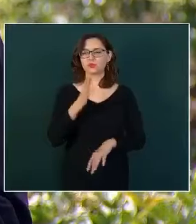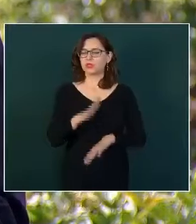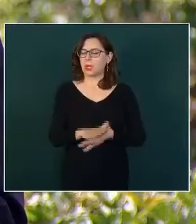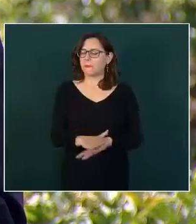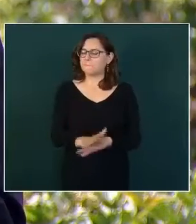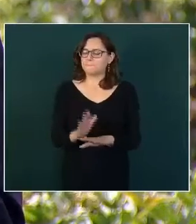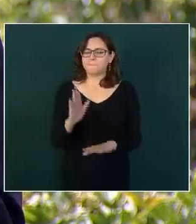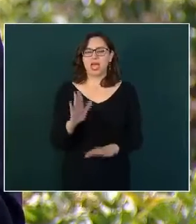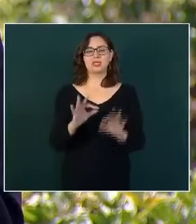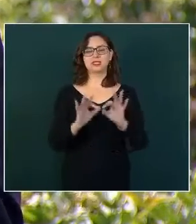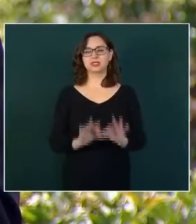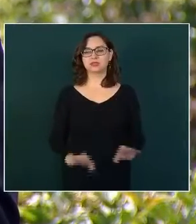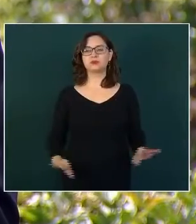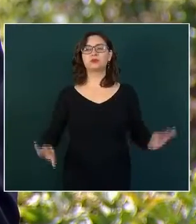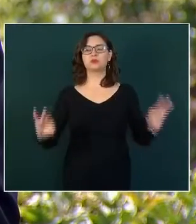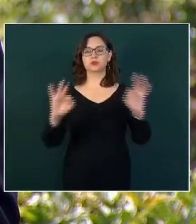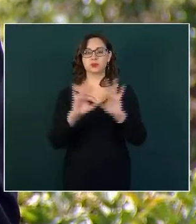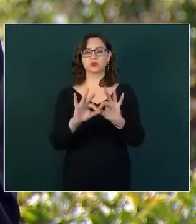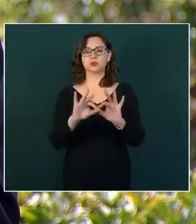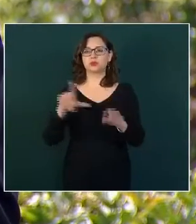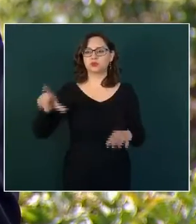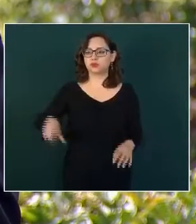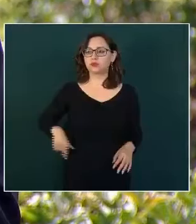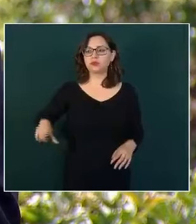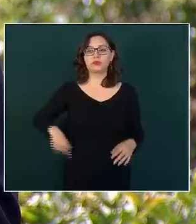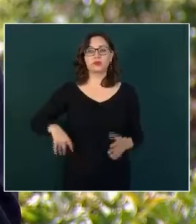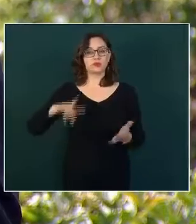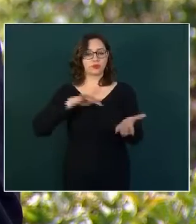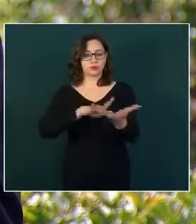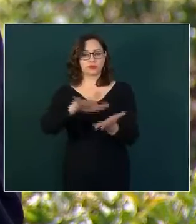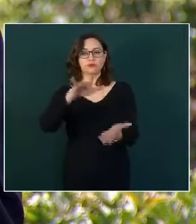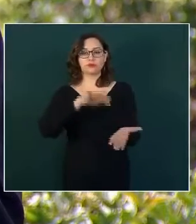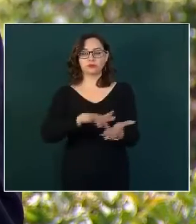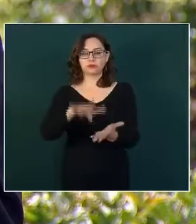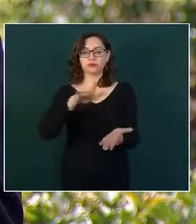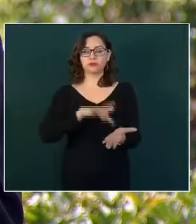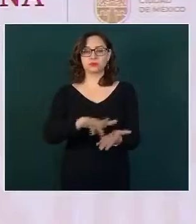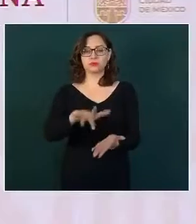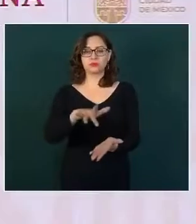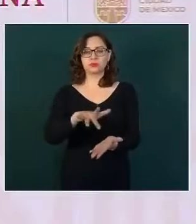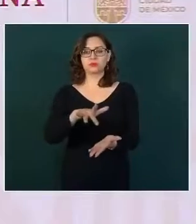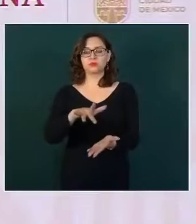más importante que ha recibido el gobierno que encabezo